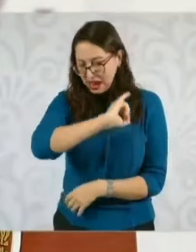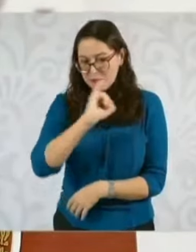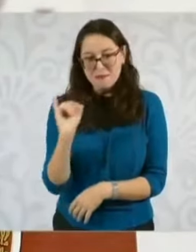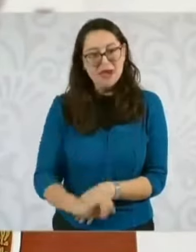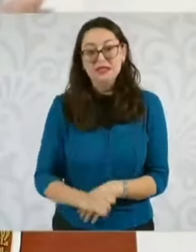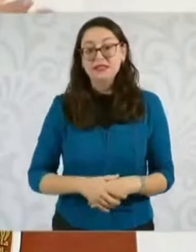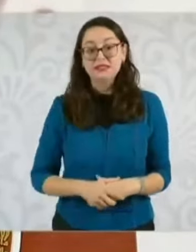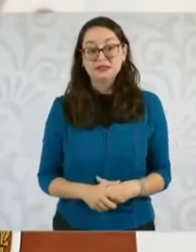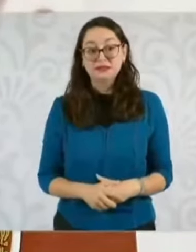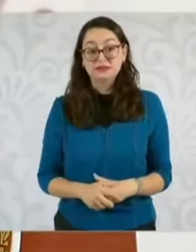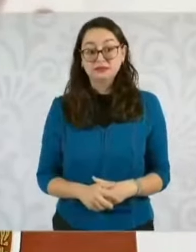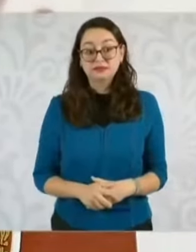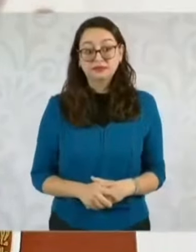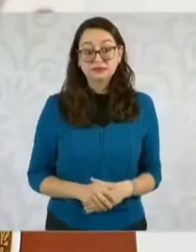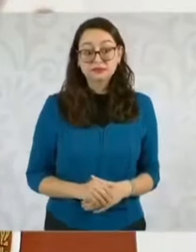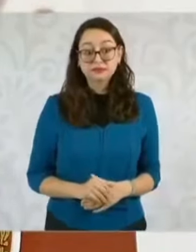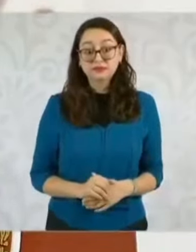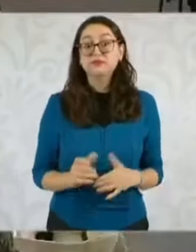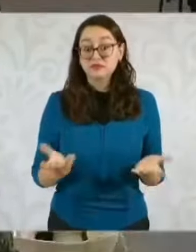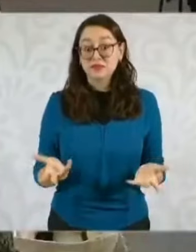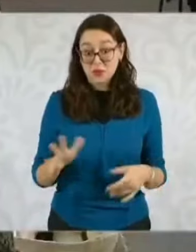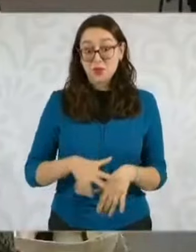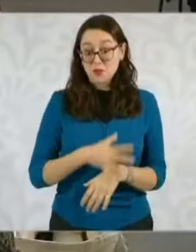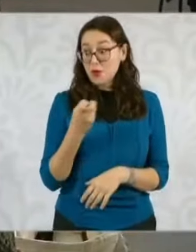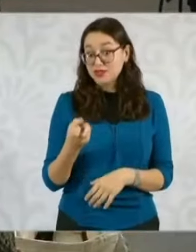que si llega a verlo, para eso está la Secretaría